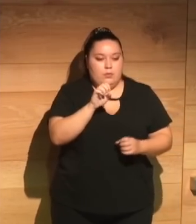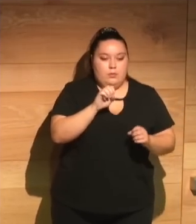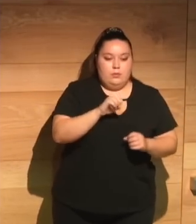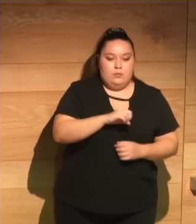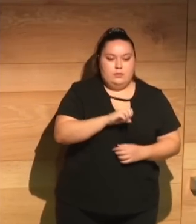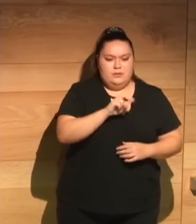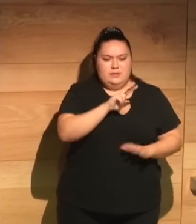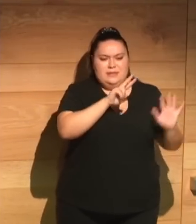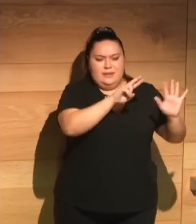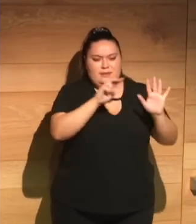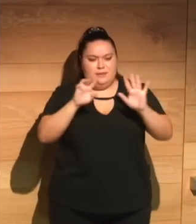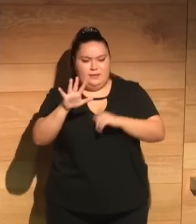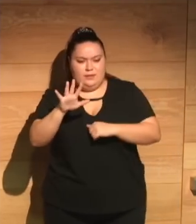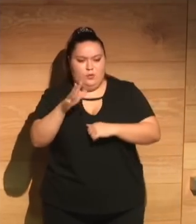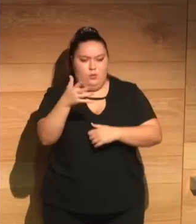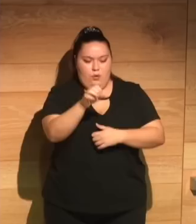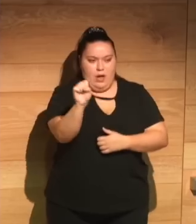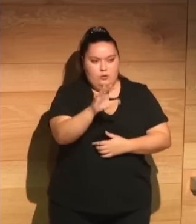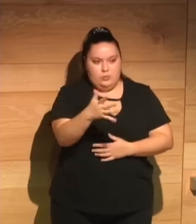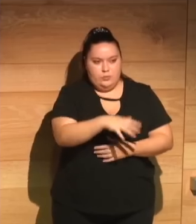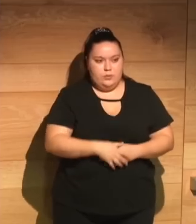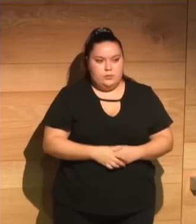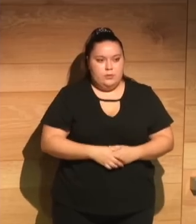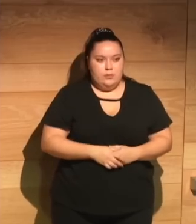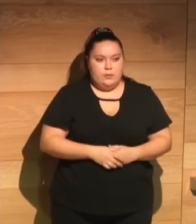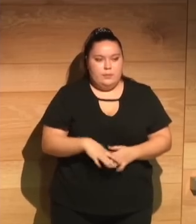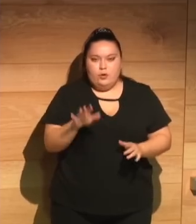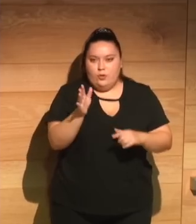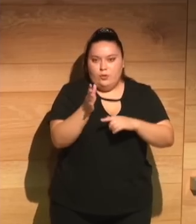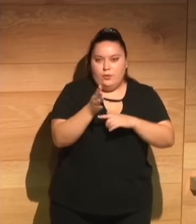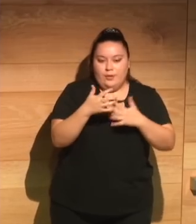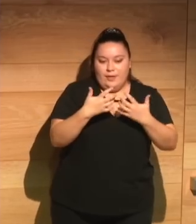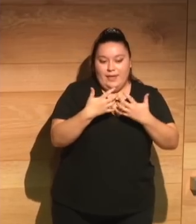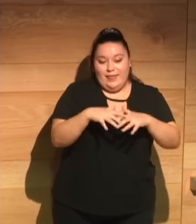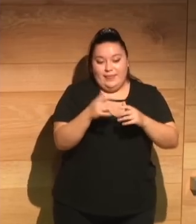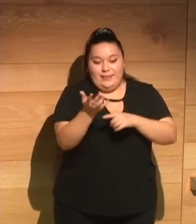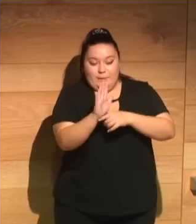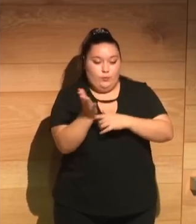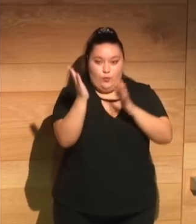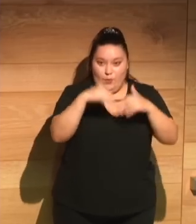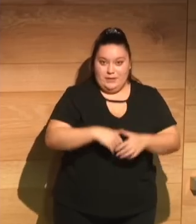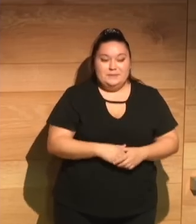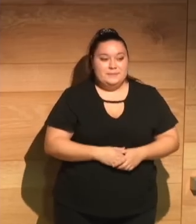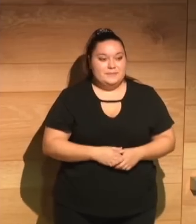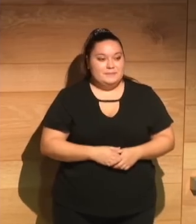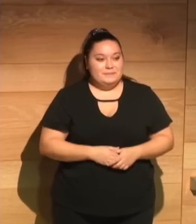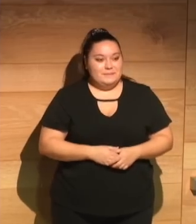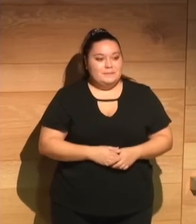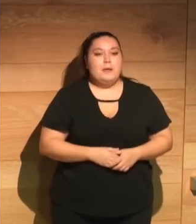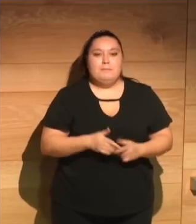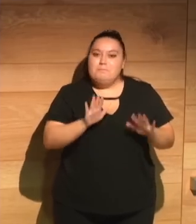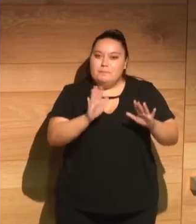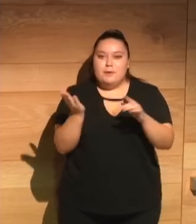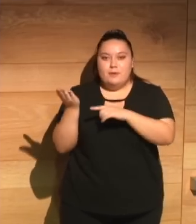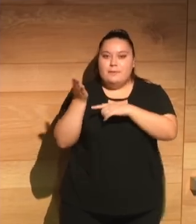abajo, pero ya en Altamira, evidentemente no había cinematógrafo, es casi seguro que no lo había, pero ya hay una